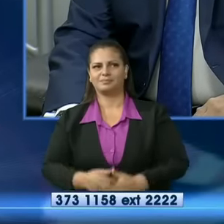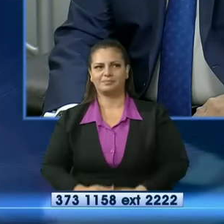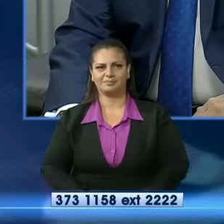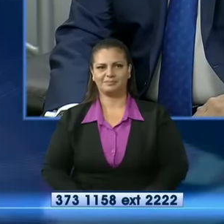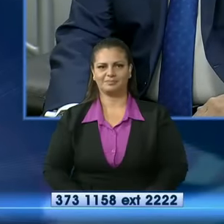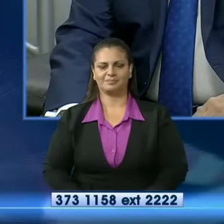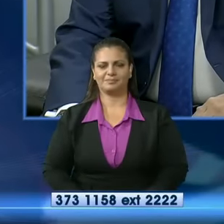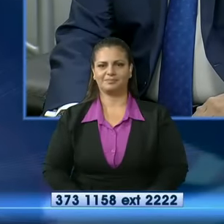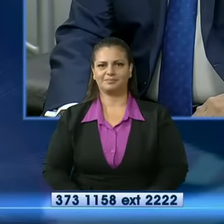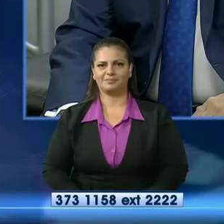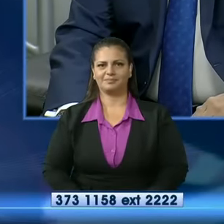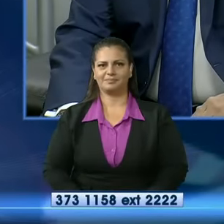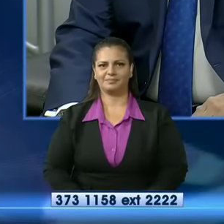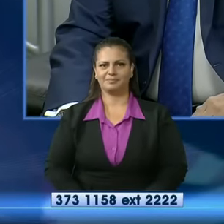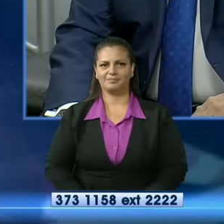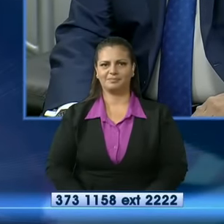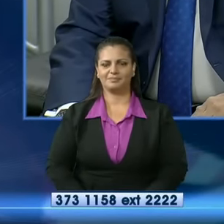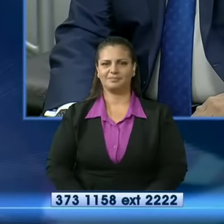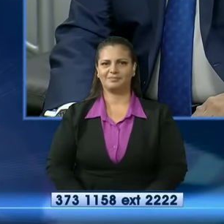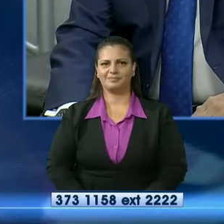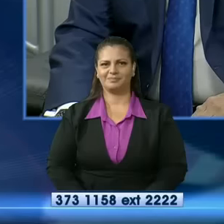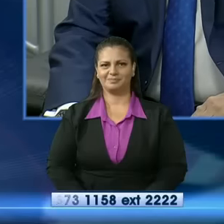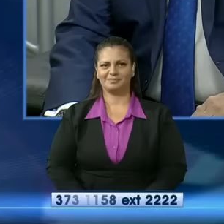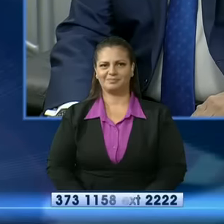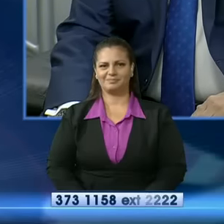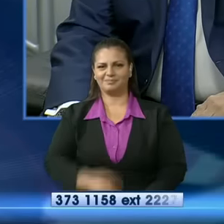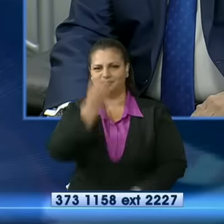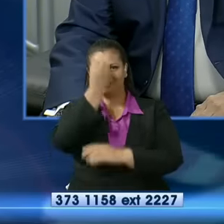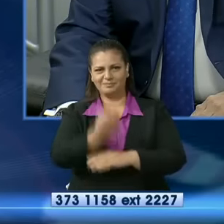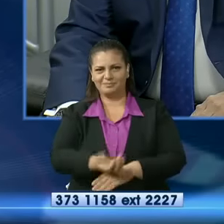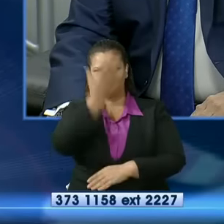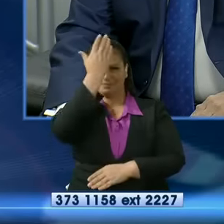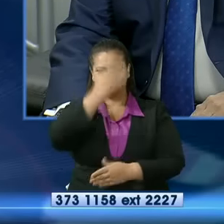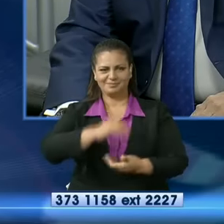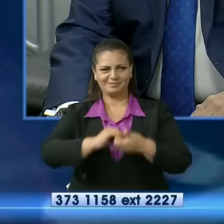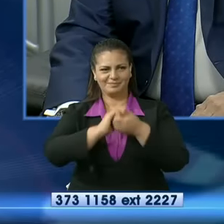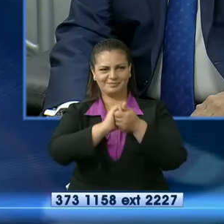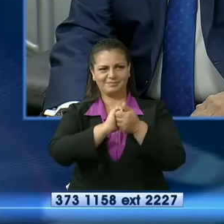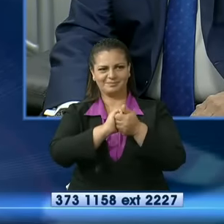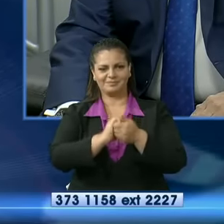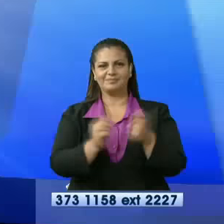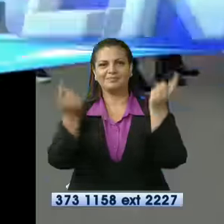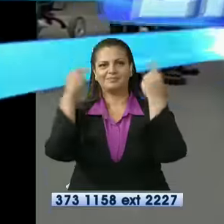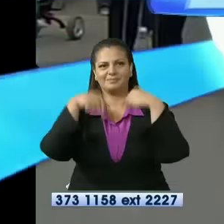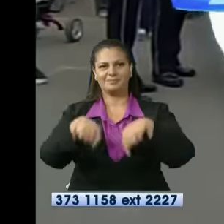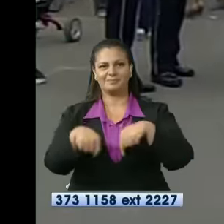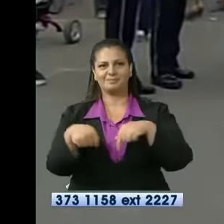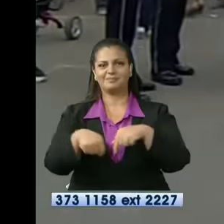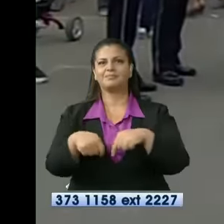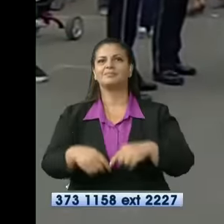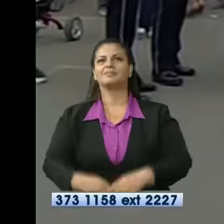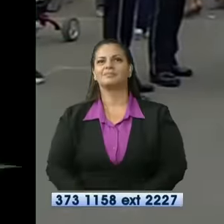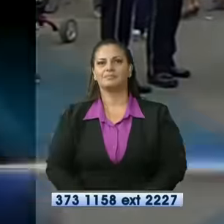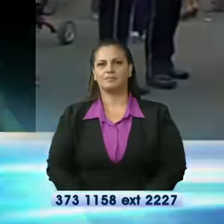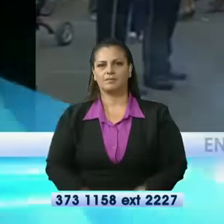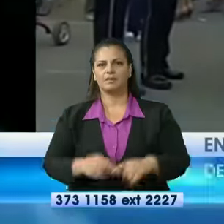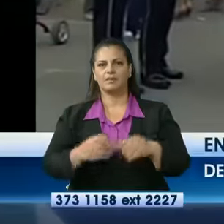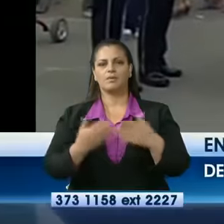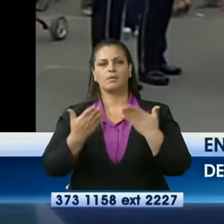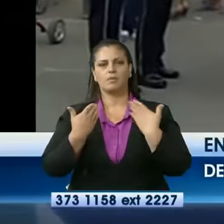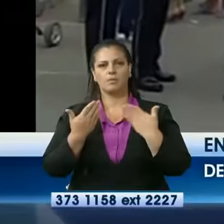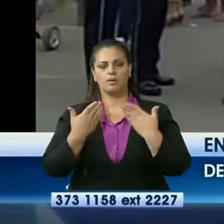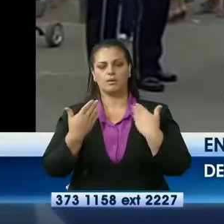Hola, ¿qué tal? Buenos días, amigos televidentes. Sí, estamos acá desde el Plan Habitacional Socio Vivienda